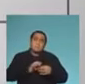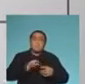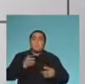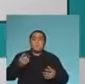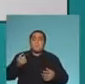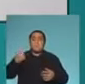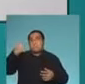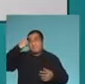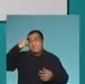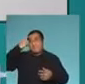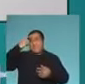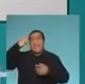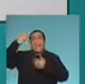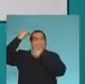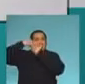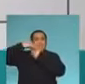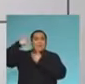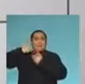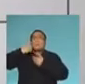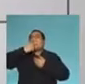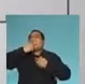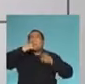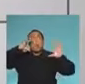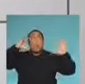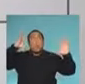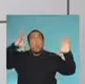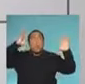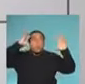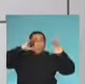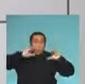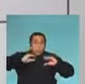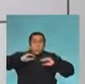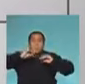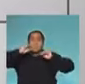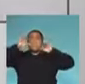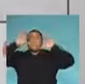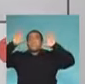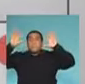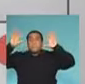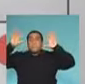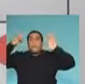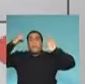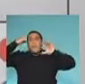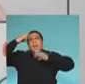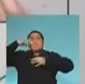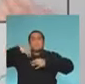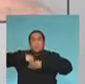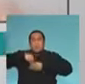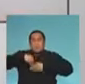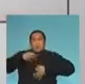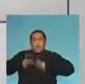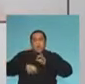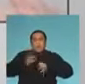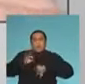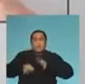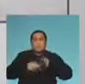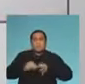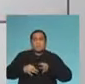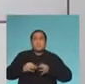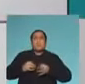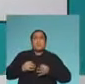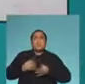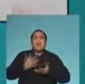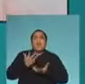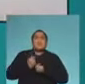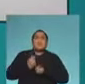secreta melatonina. Cuando la oscuridad se produce, cuando el sol entra en su ocaso, se empieza a producir esta hormona que es antioxidante,